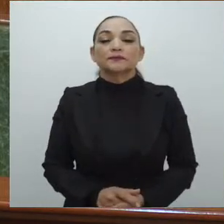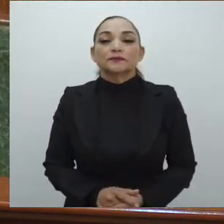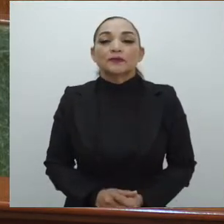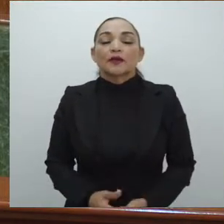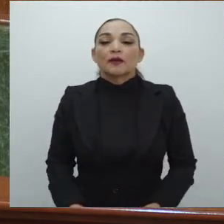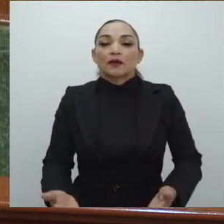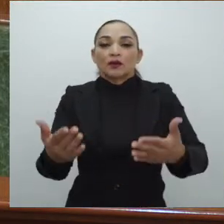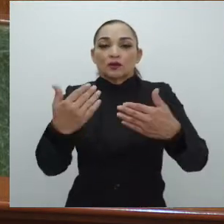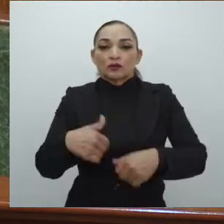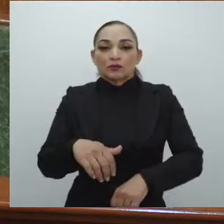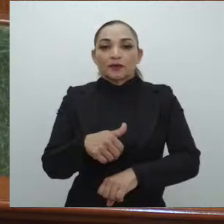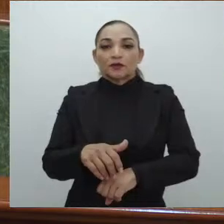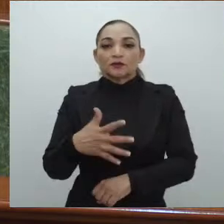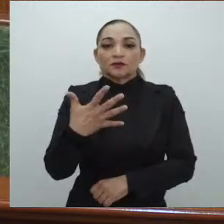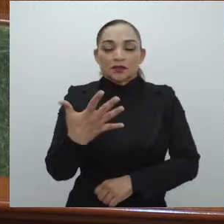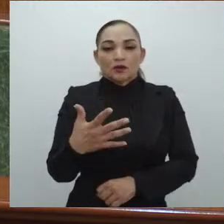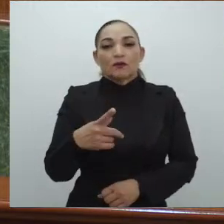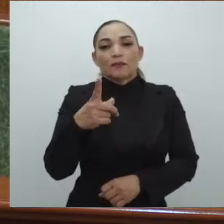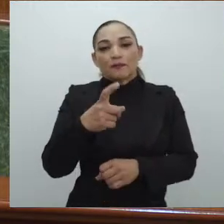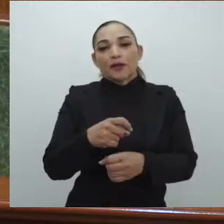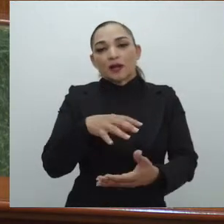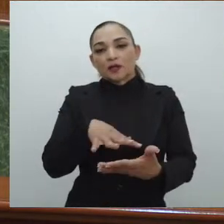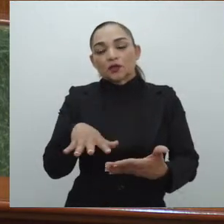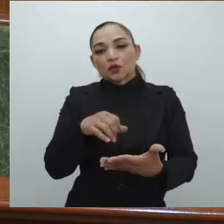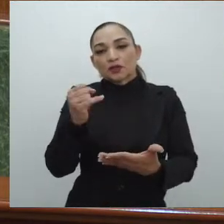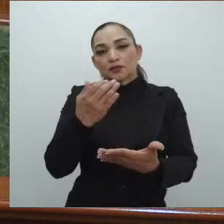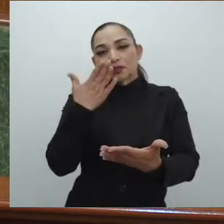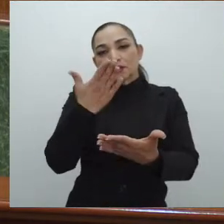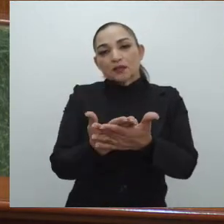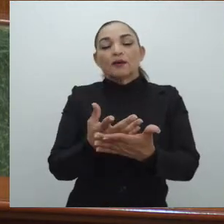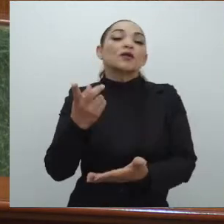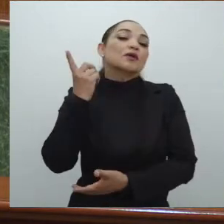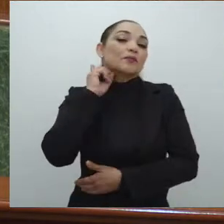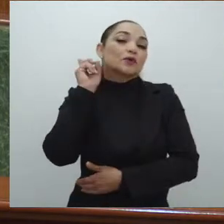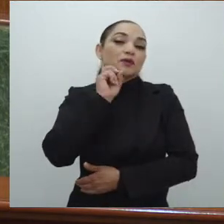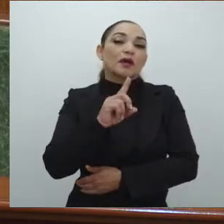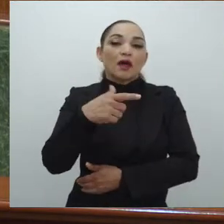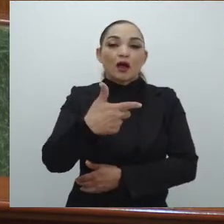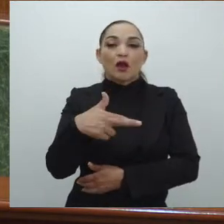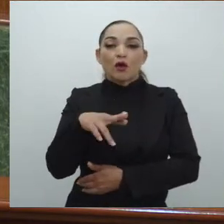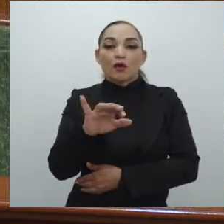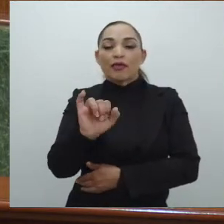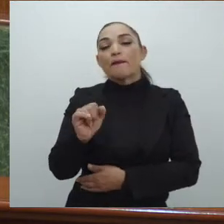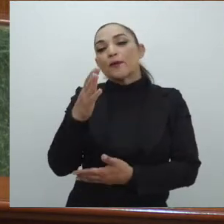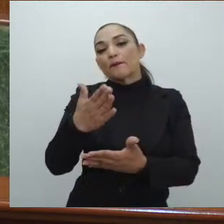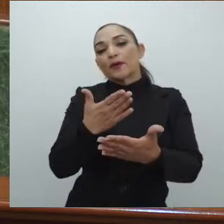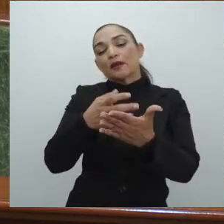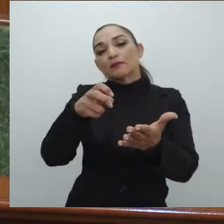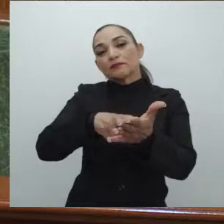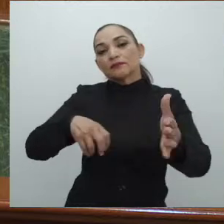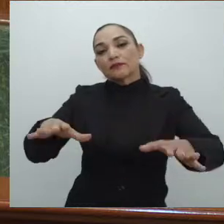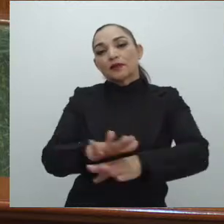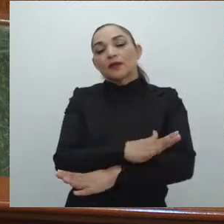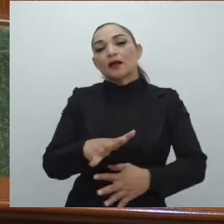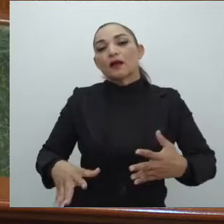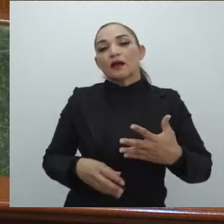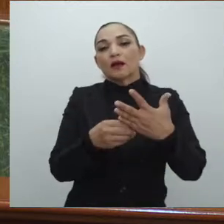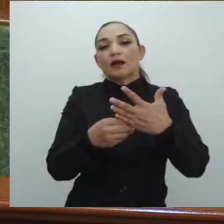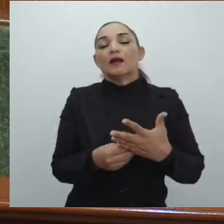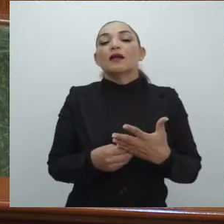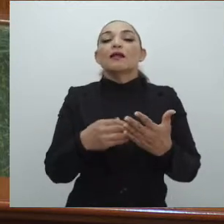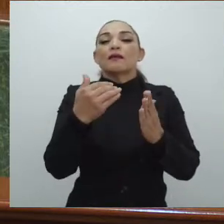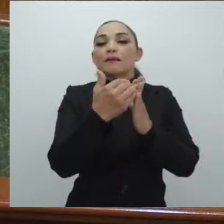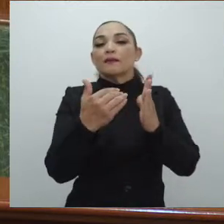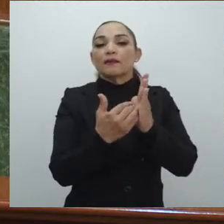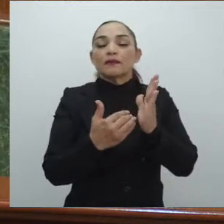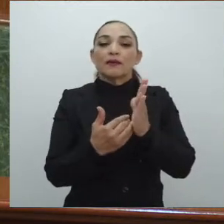Punto número 5. Primera lectura de iniciativa de la diputada Glorimelda Félix Niebla, que propone reformar y adicionar diversas disposiciones